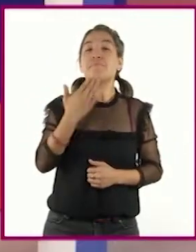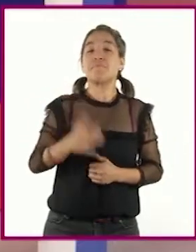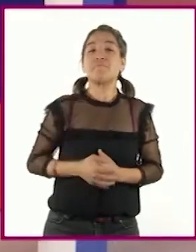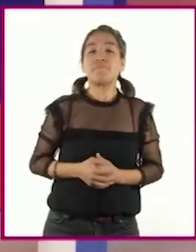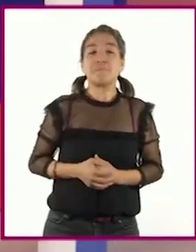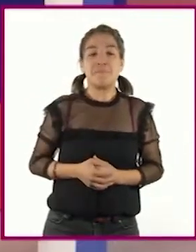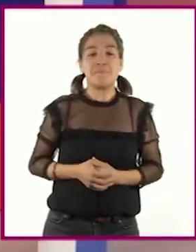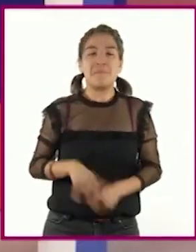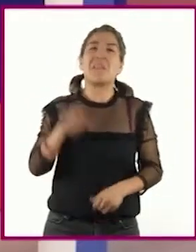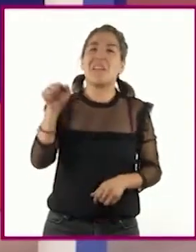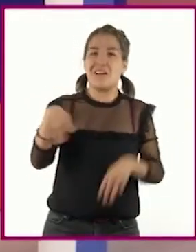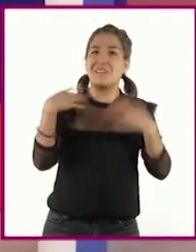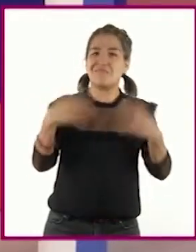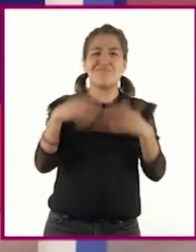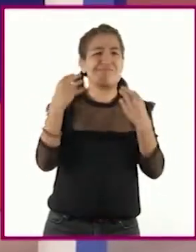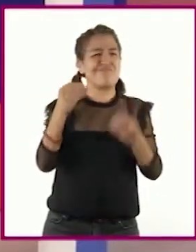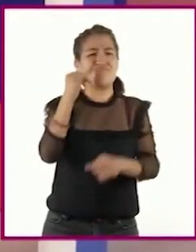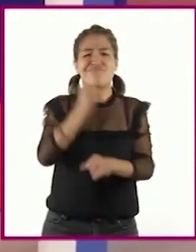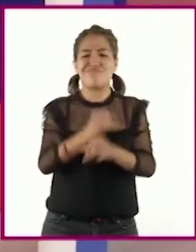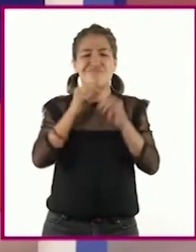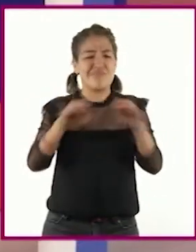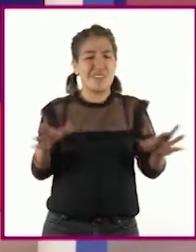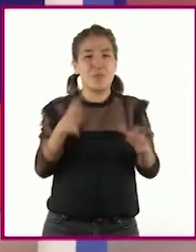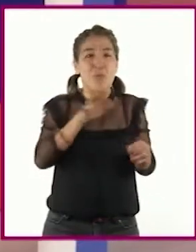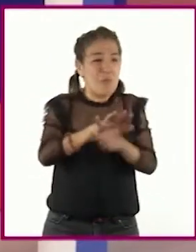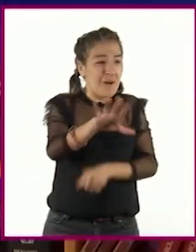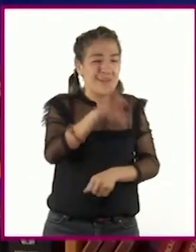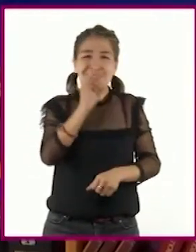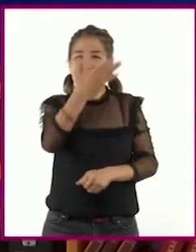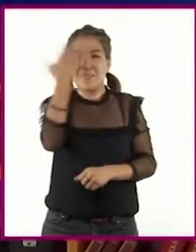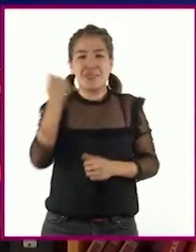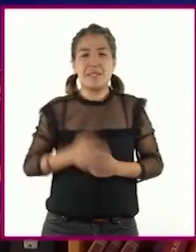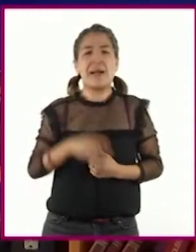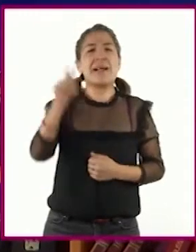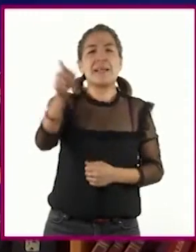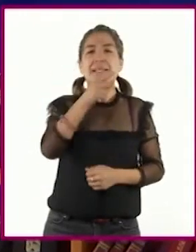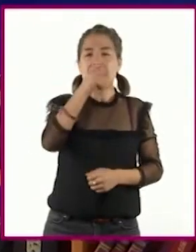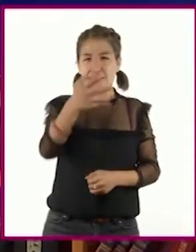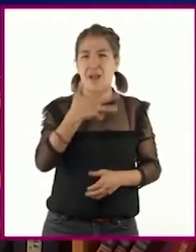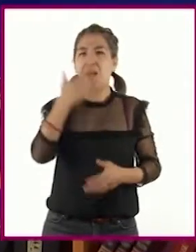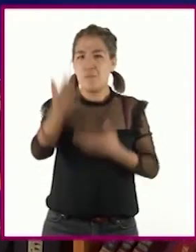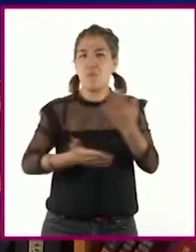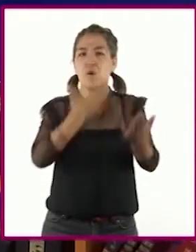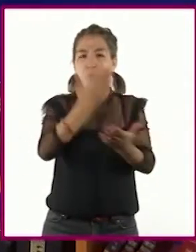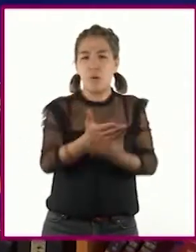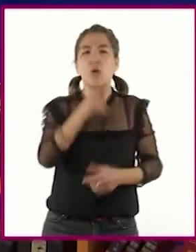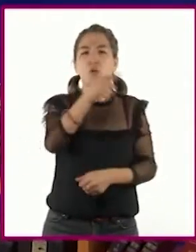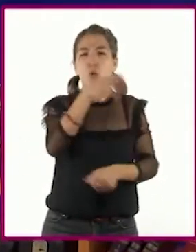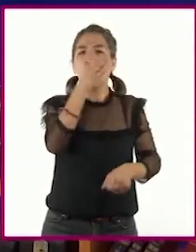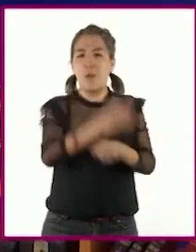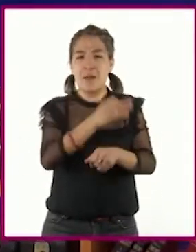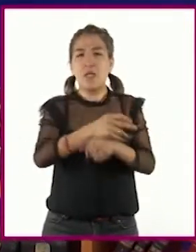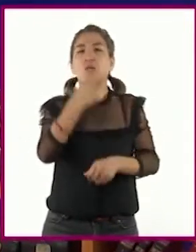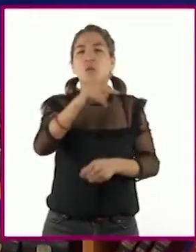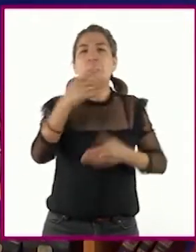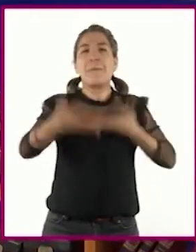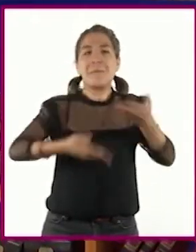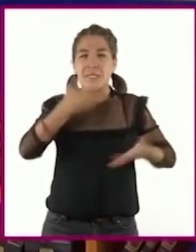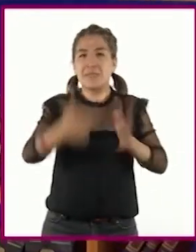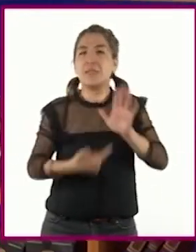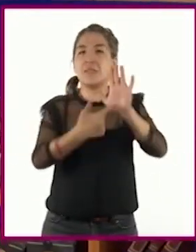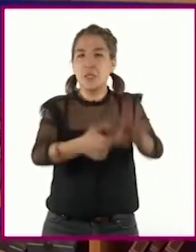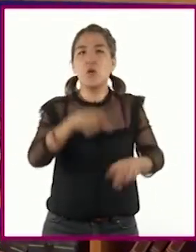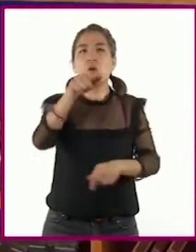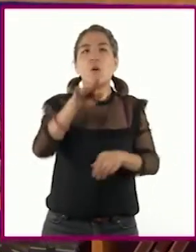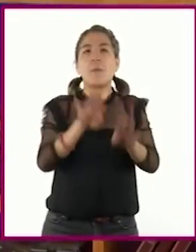Hay muchísima información, no sabría qué enseñarle primero. Dijo que tenía una propuesta. Abre su presentación. Pon la